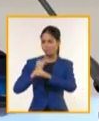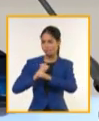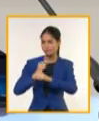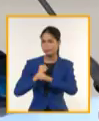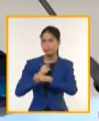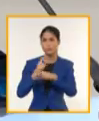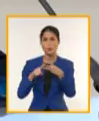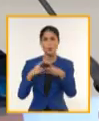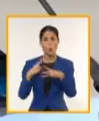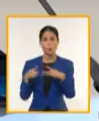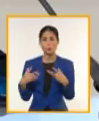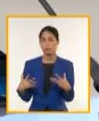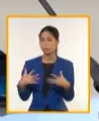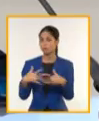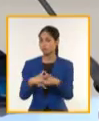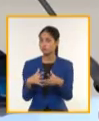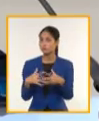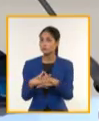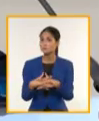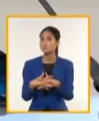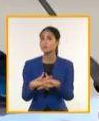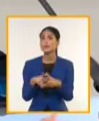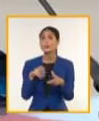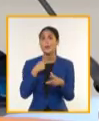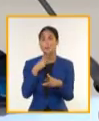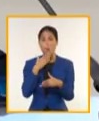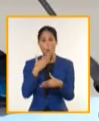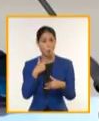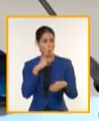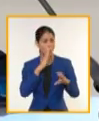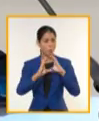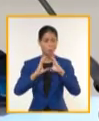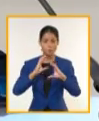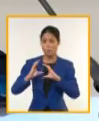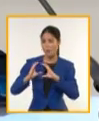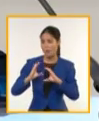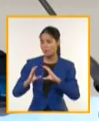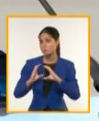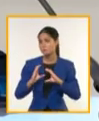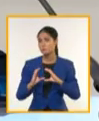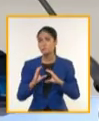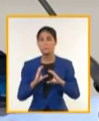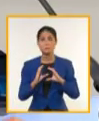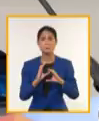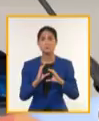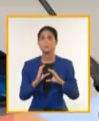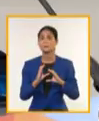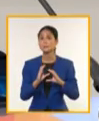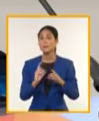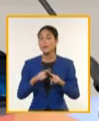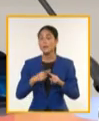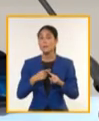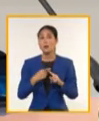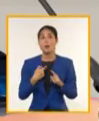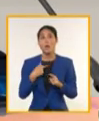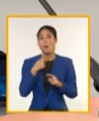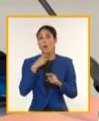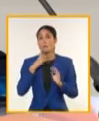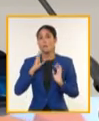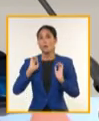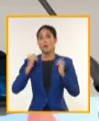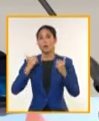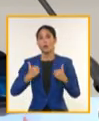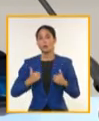propiamente vinculada a las relaciones de comunicación, y por supuesto que establece una serie de principios de mucha